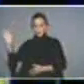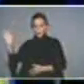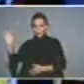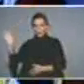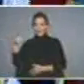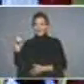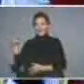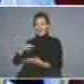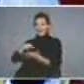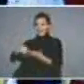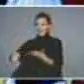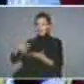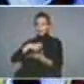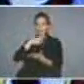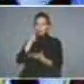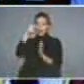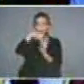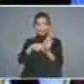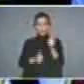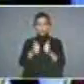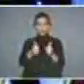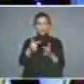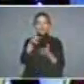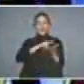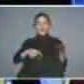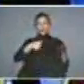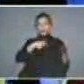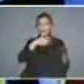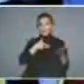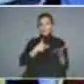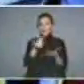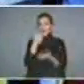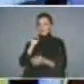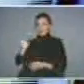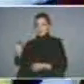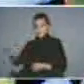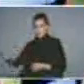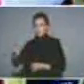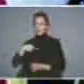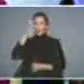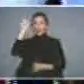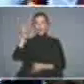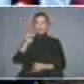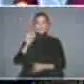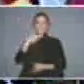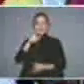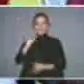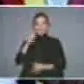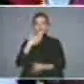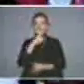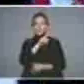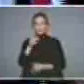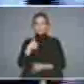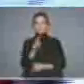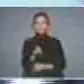Como él no puede leer por las normas del concurso, se lo voy a leer yo, pero la carta es de él. Dice: hola, me llamo Pablo y tengo 11 años. Juego en el equipo de